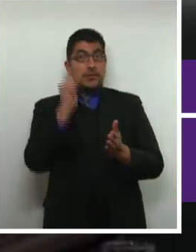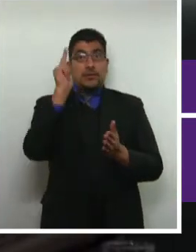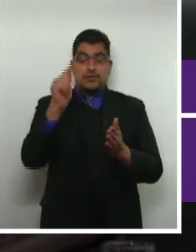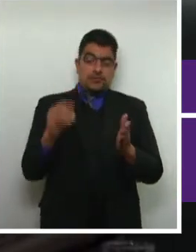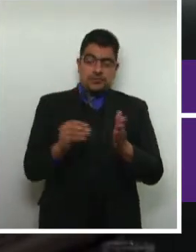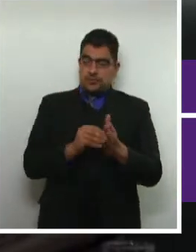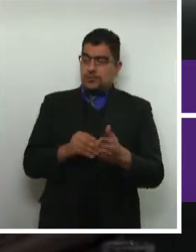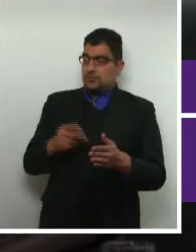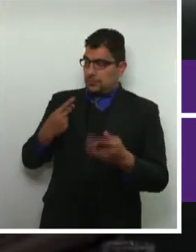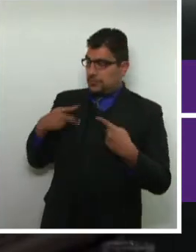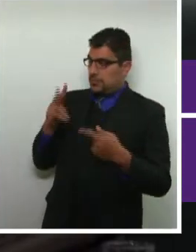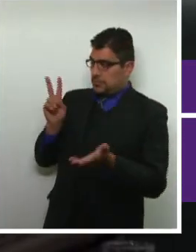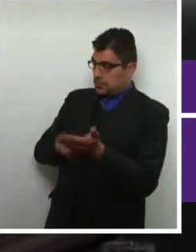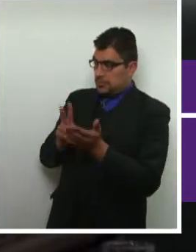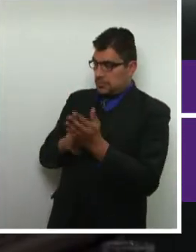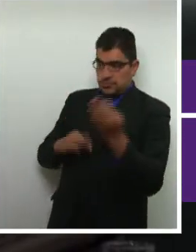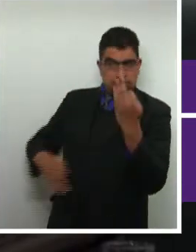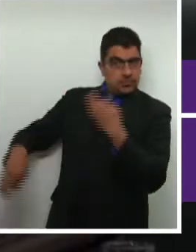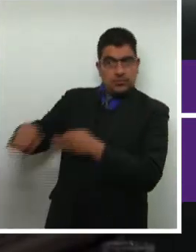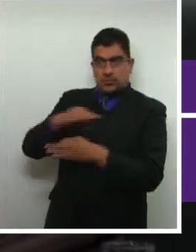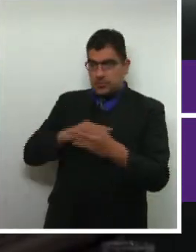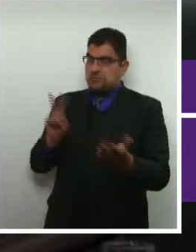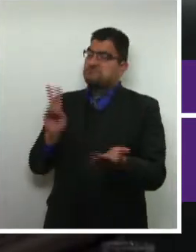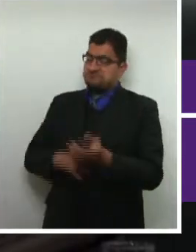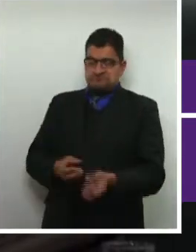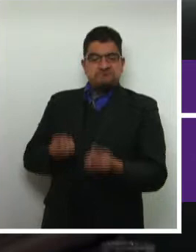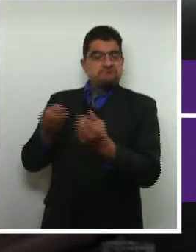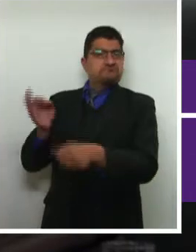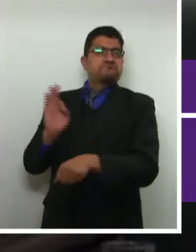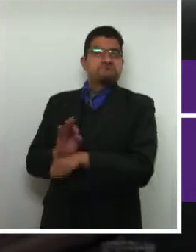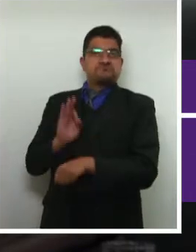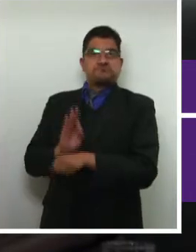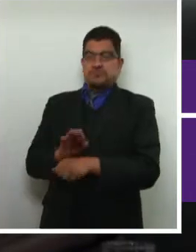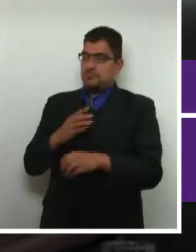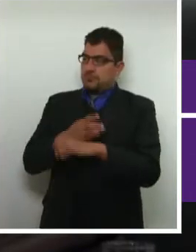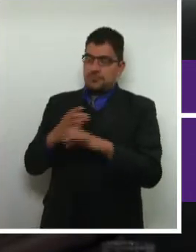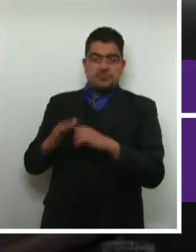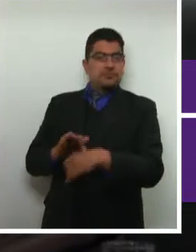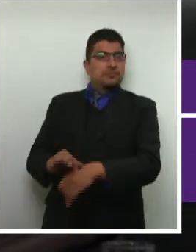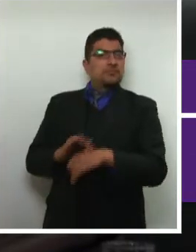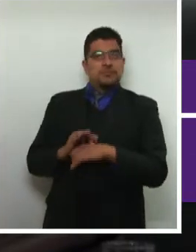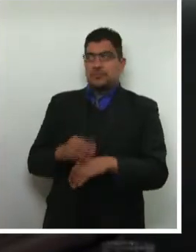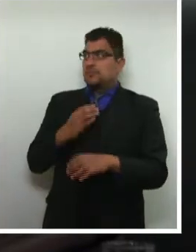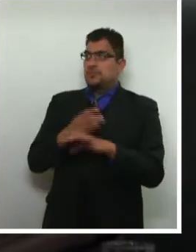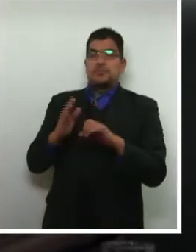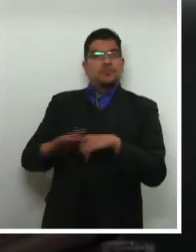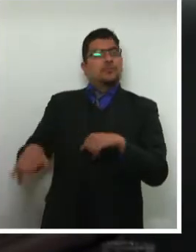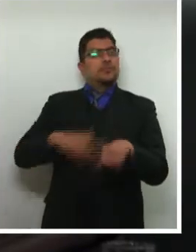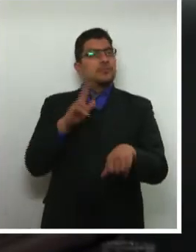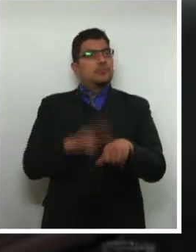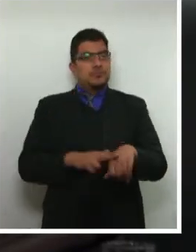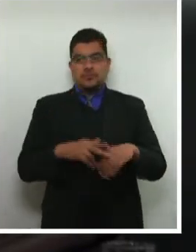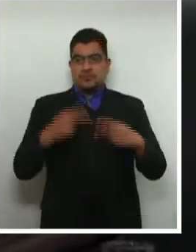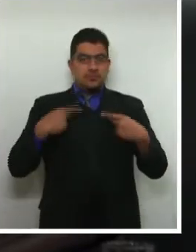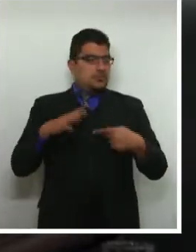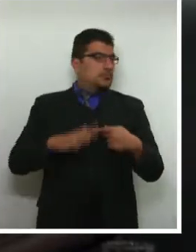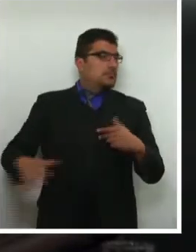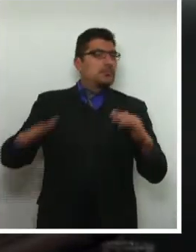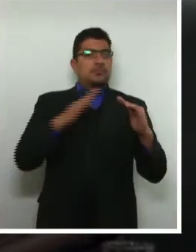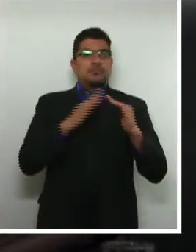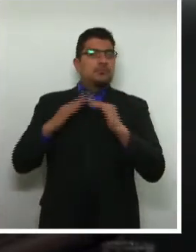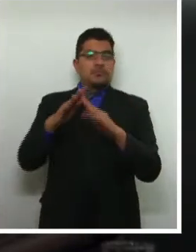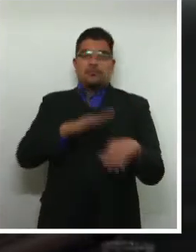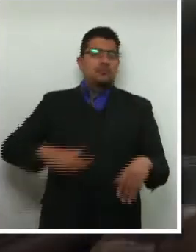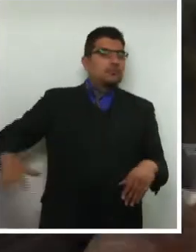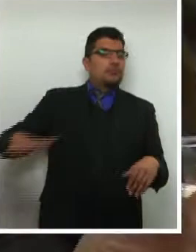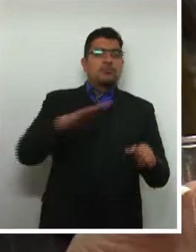den ese valor importantísimo al patrimonio cultural, al patrimonio inmaterial, al patrimonio natural, al urbano y a cualquier